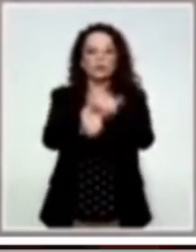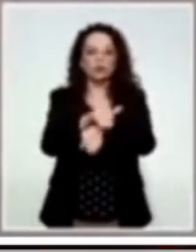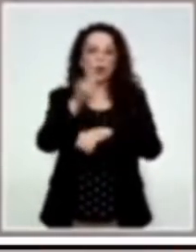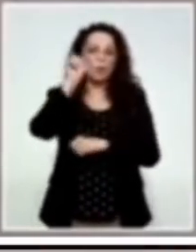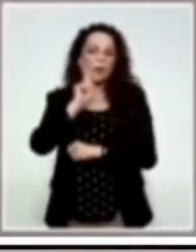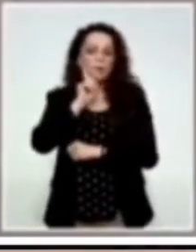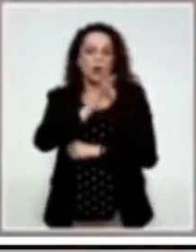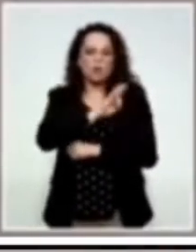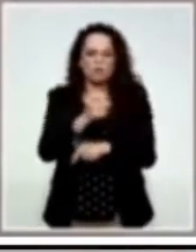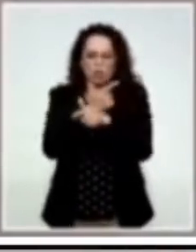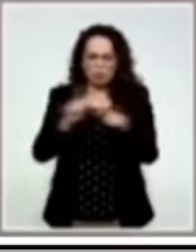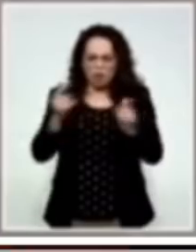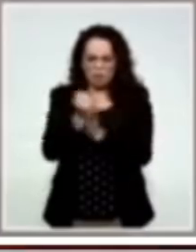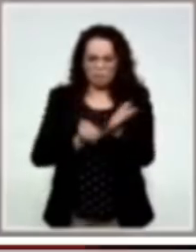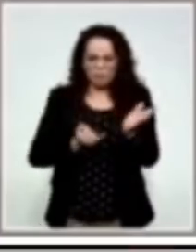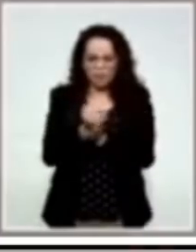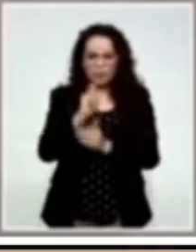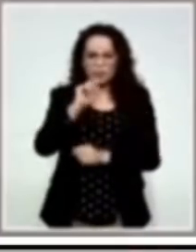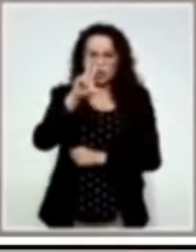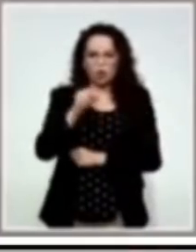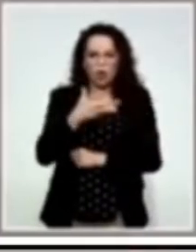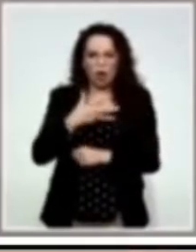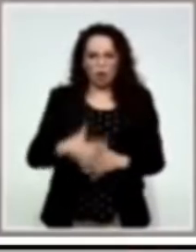decidir sobre su embarazo. ¿La Iglesia?